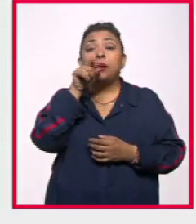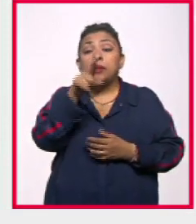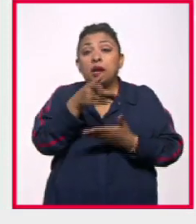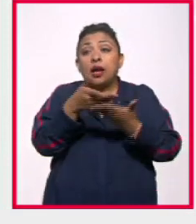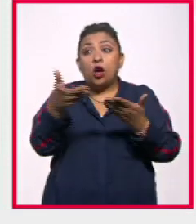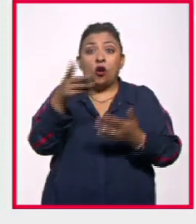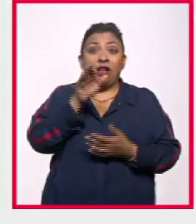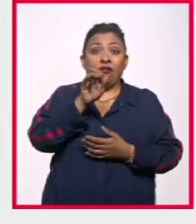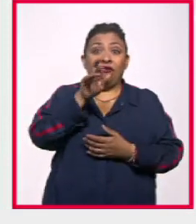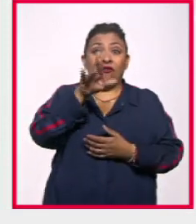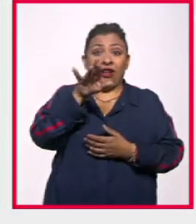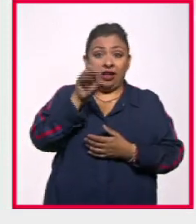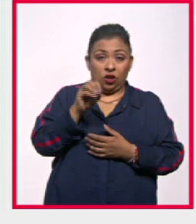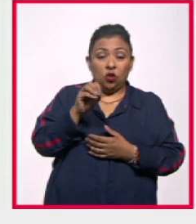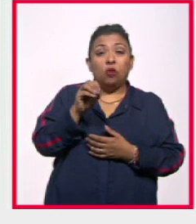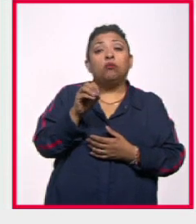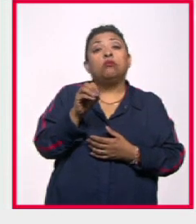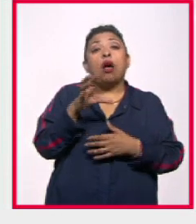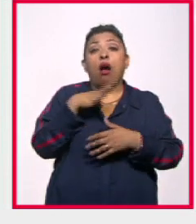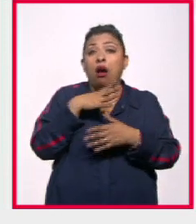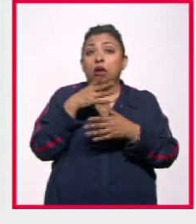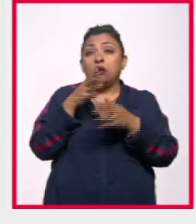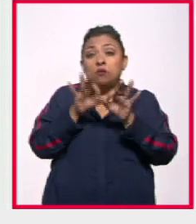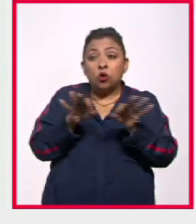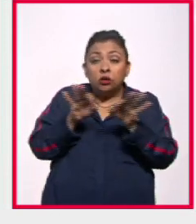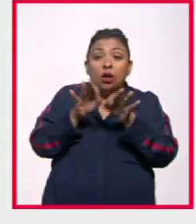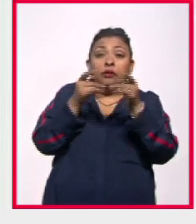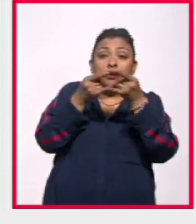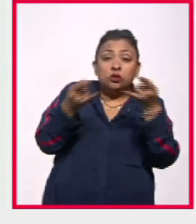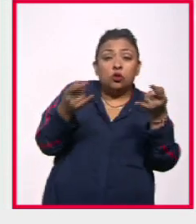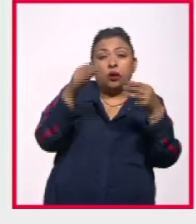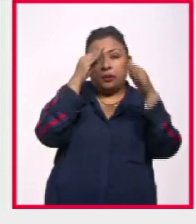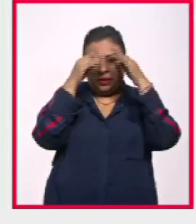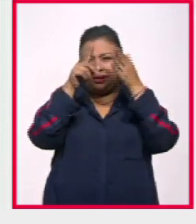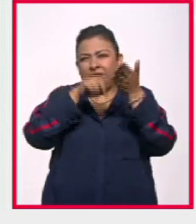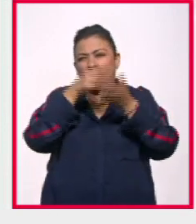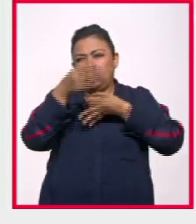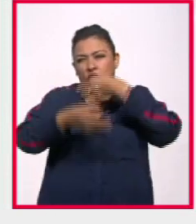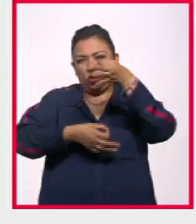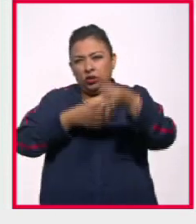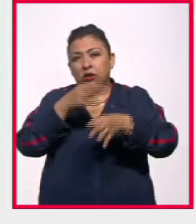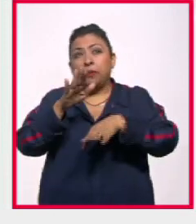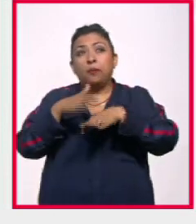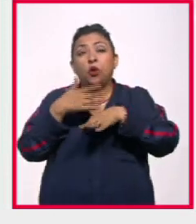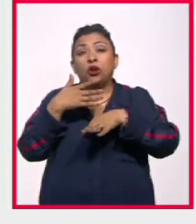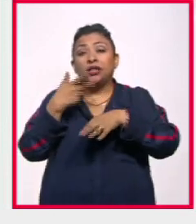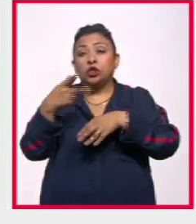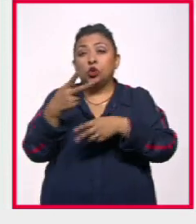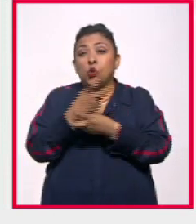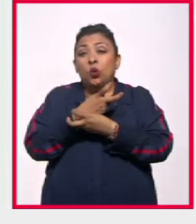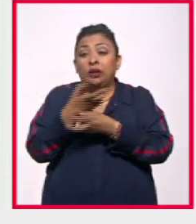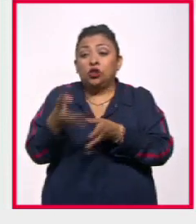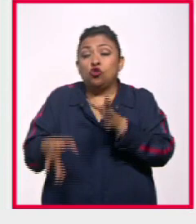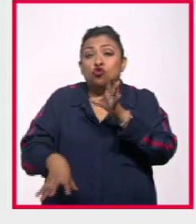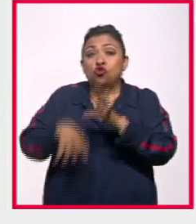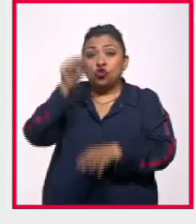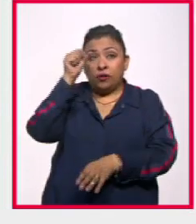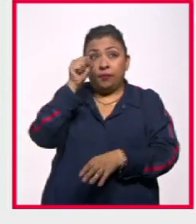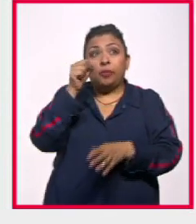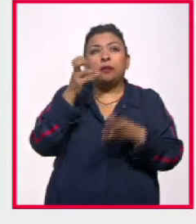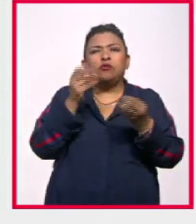ahora que Franco ha sido motivo de historia y de reflexión en los noticiarios, porque sus restos fueron exhumados, con